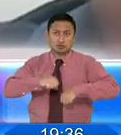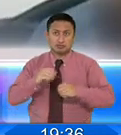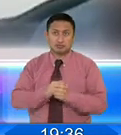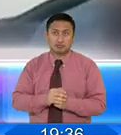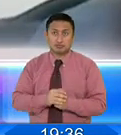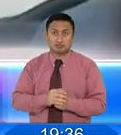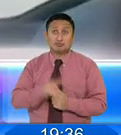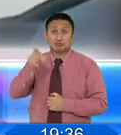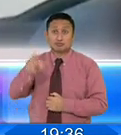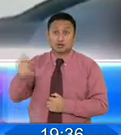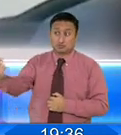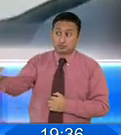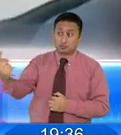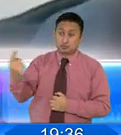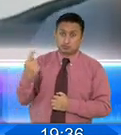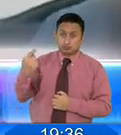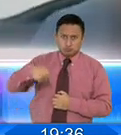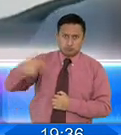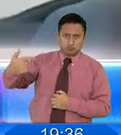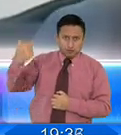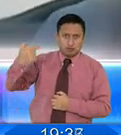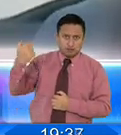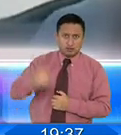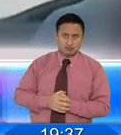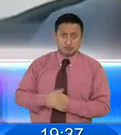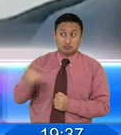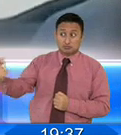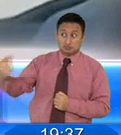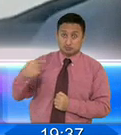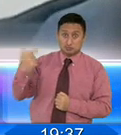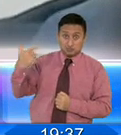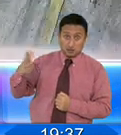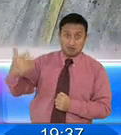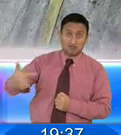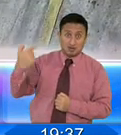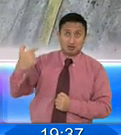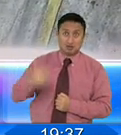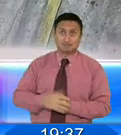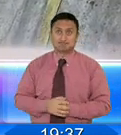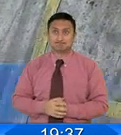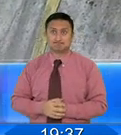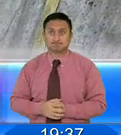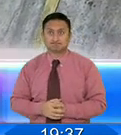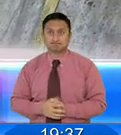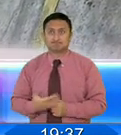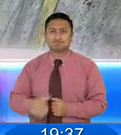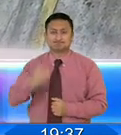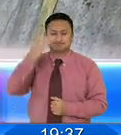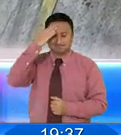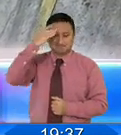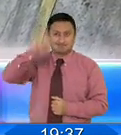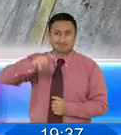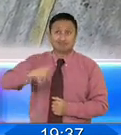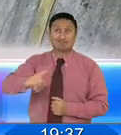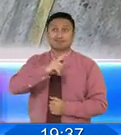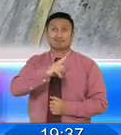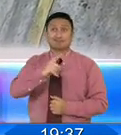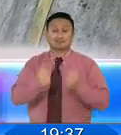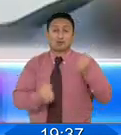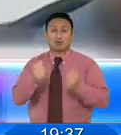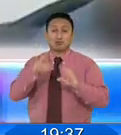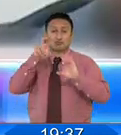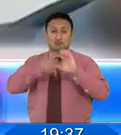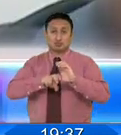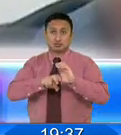nosotros, ya van disparando ya. Ellos ya vienen con la arma en la mano. Se sabe que los maleantes iban a bordo de esta camioneta. Esta